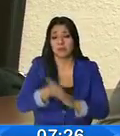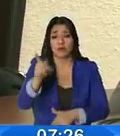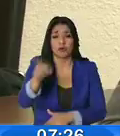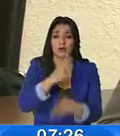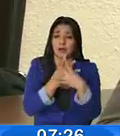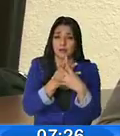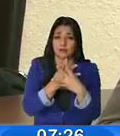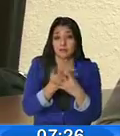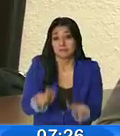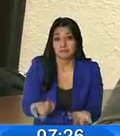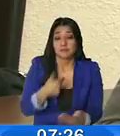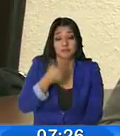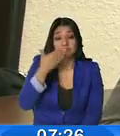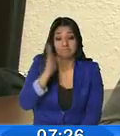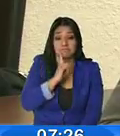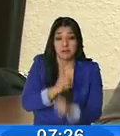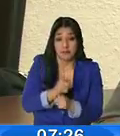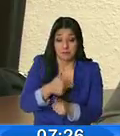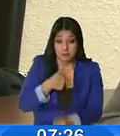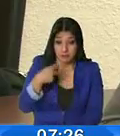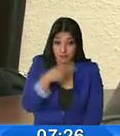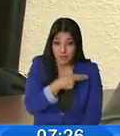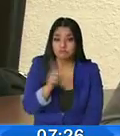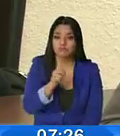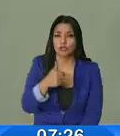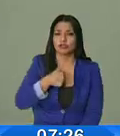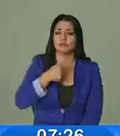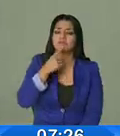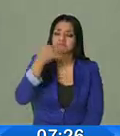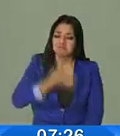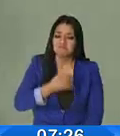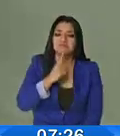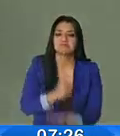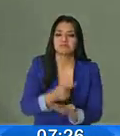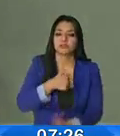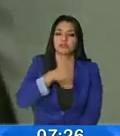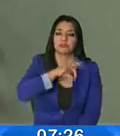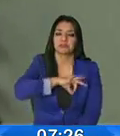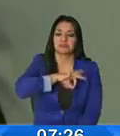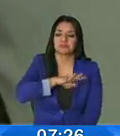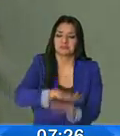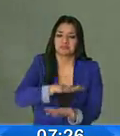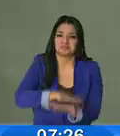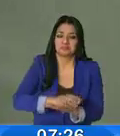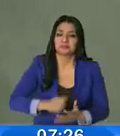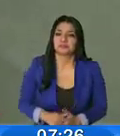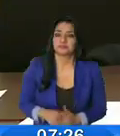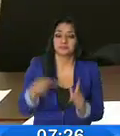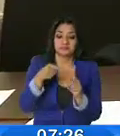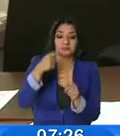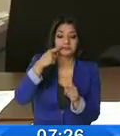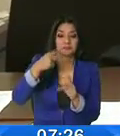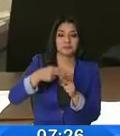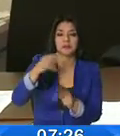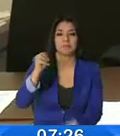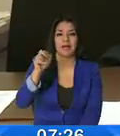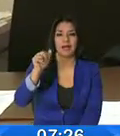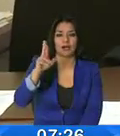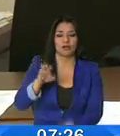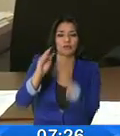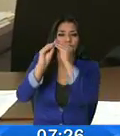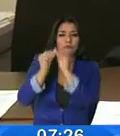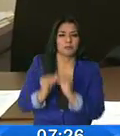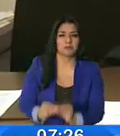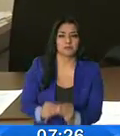cárcel por traidor. Pero yo tengo la conciencia tranquila. Además de esta veeduría, se conoce que Mario Pazmiño, debido a su formación,